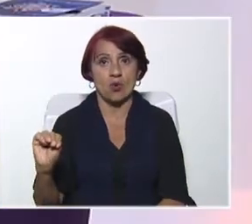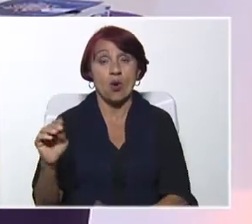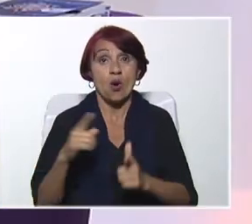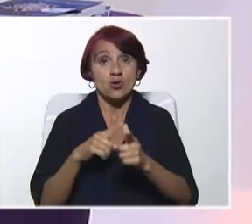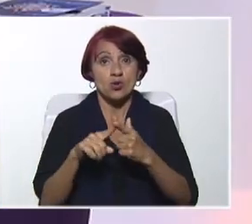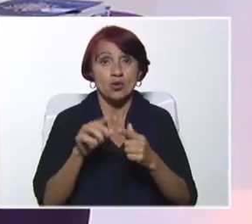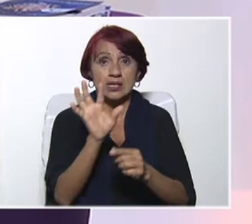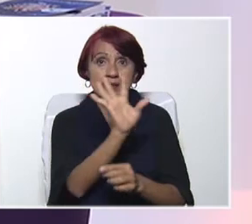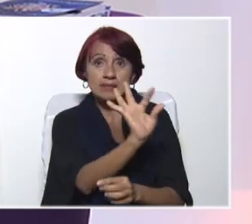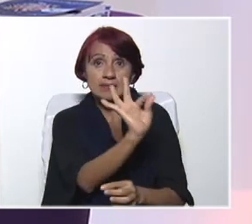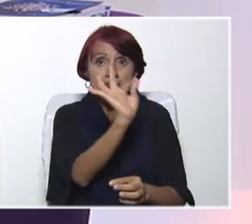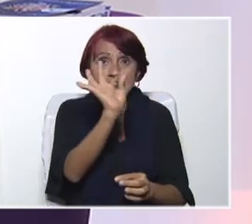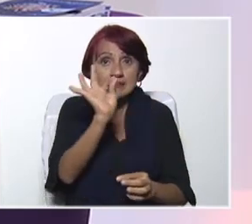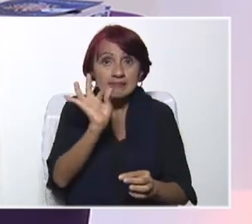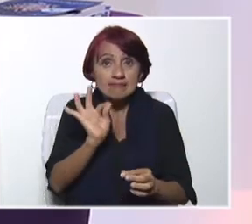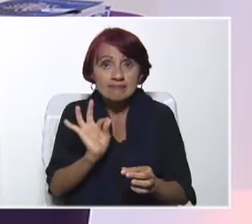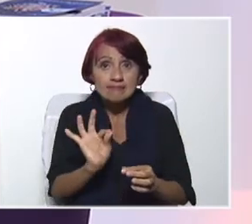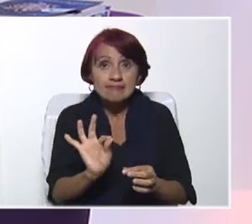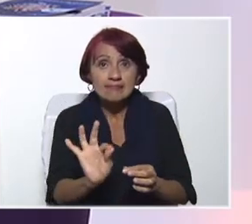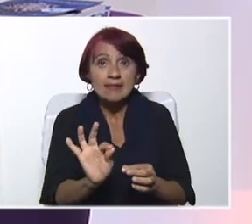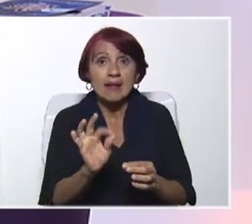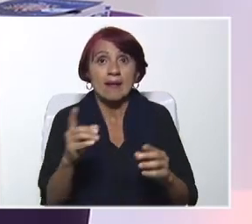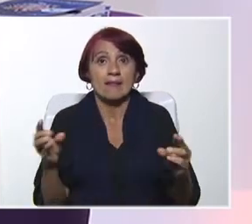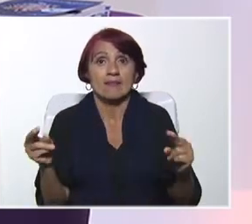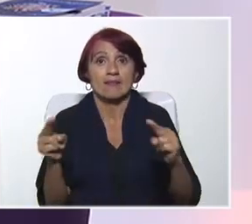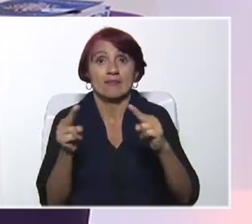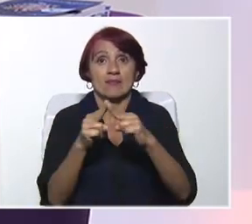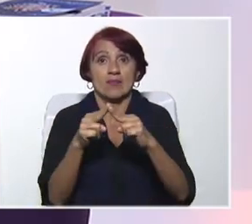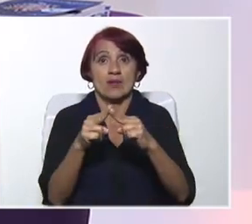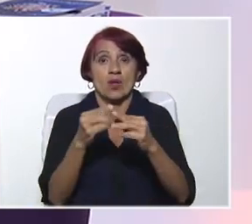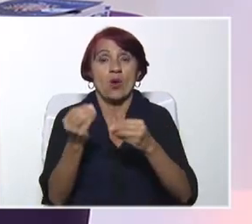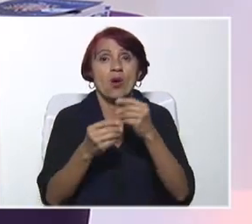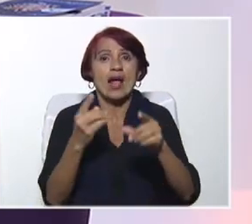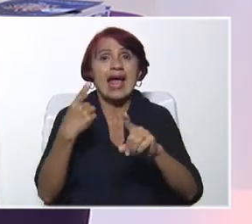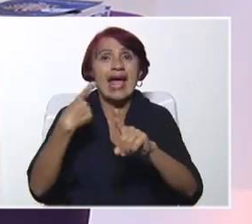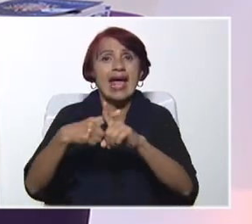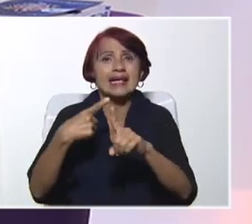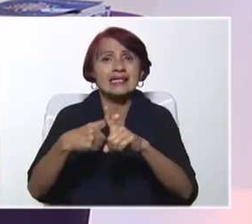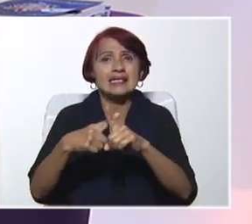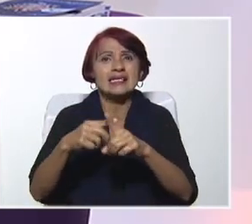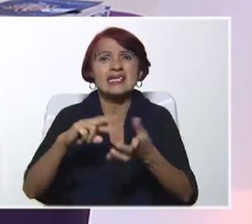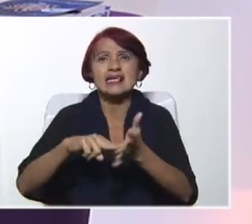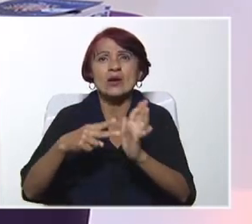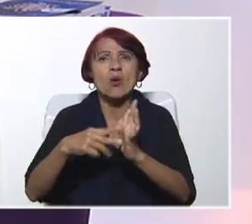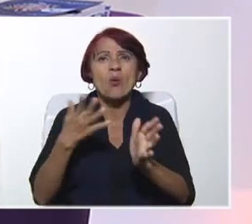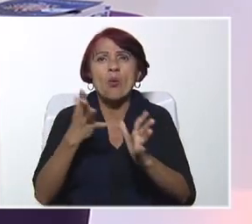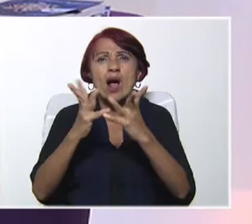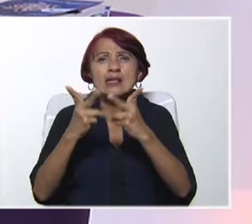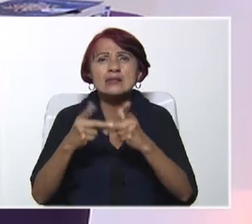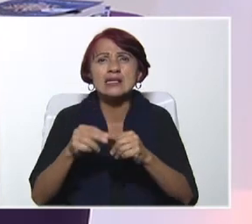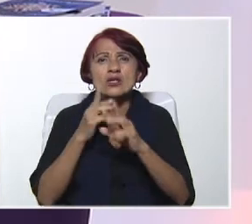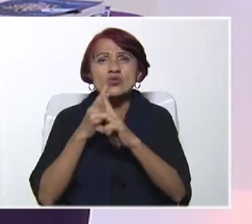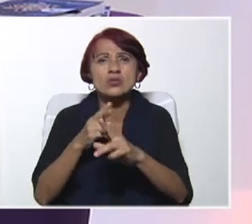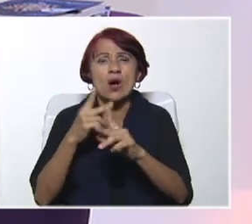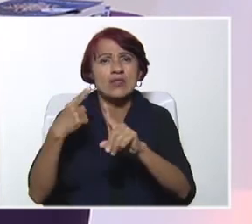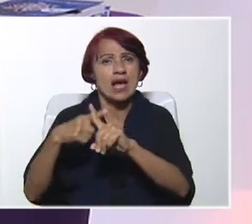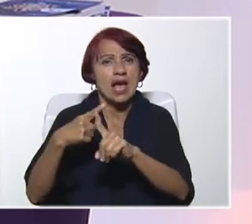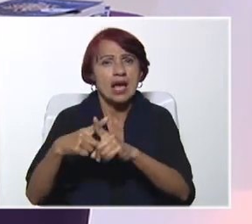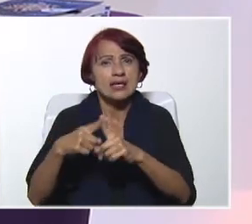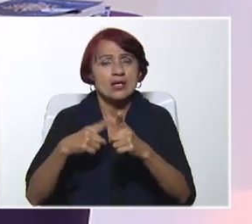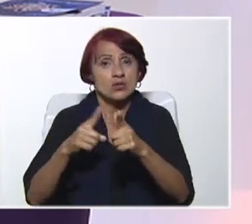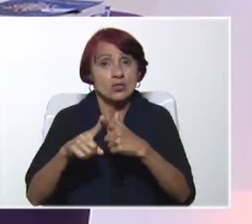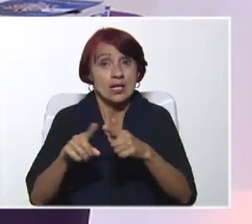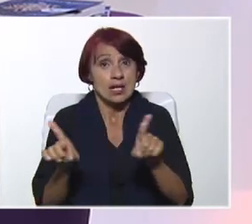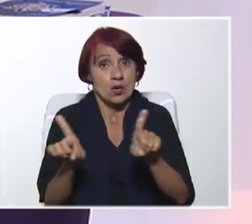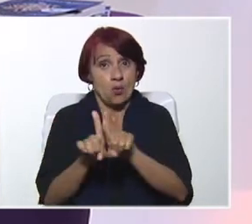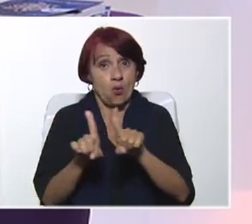cual vamos a utilizar de referencia para encontrar las dos incógnitas. El primero es A. El